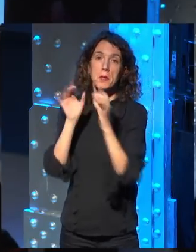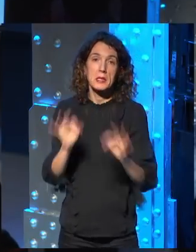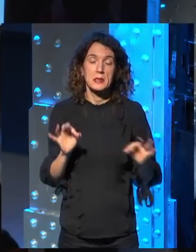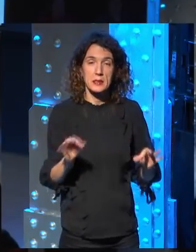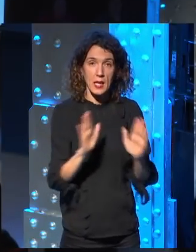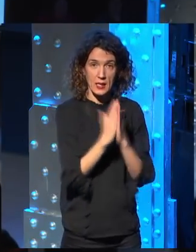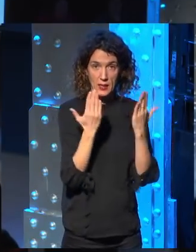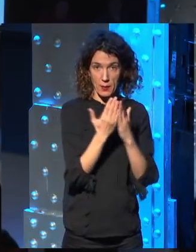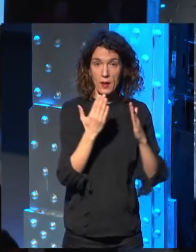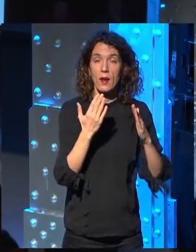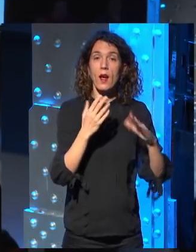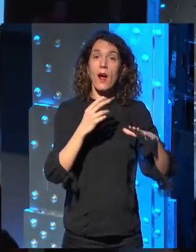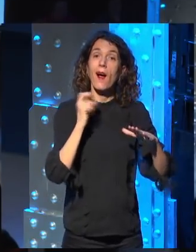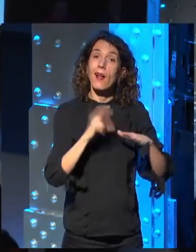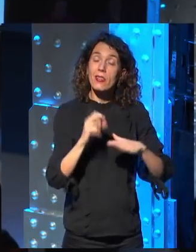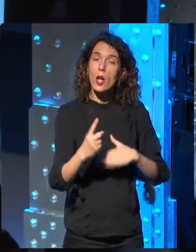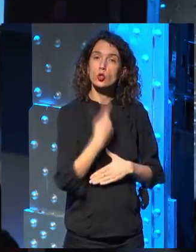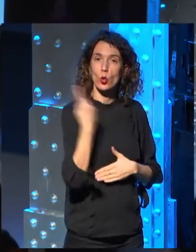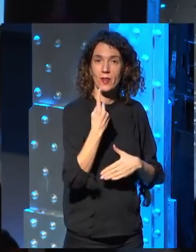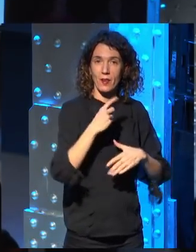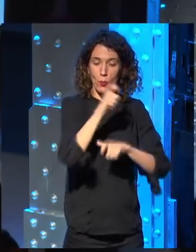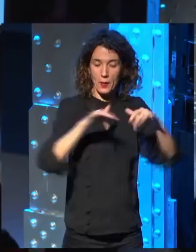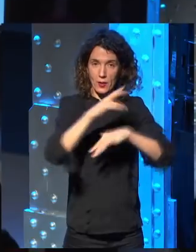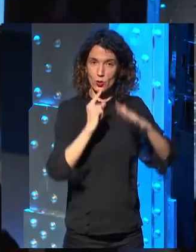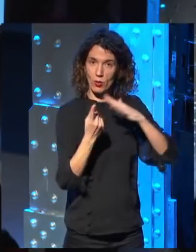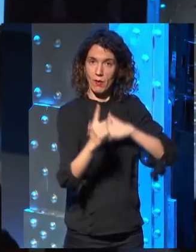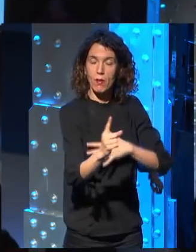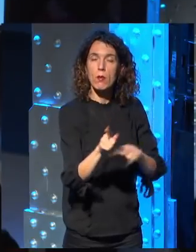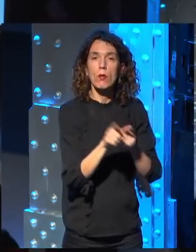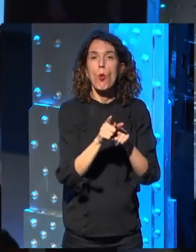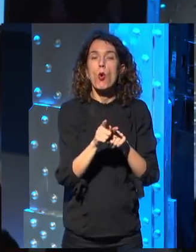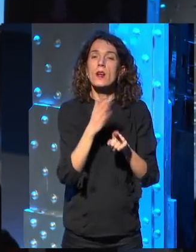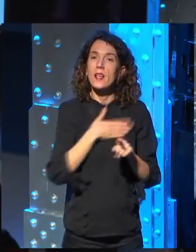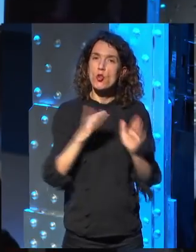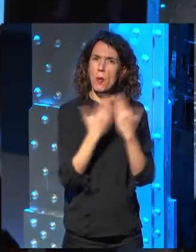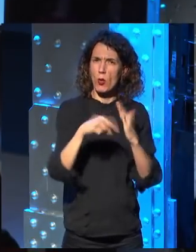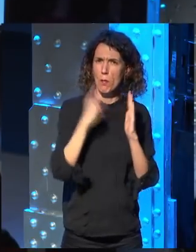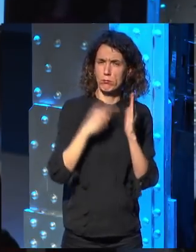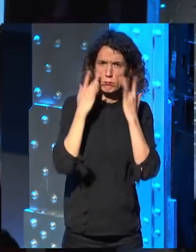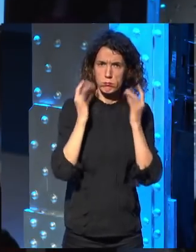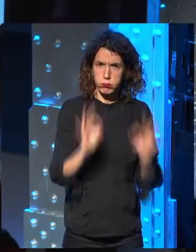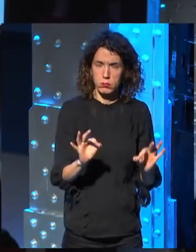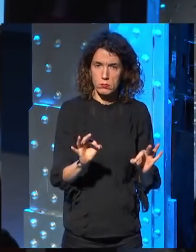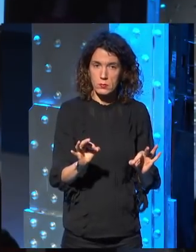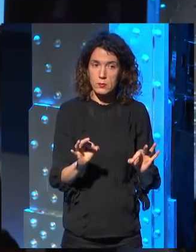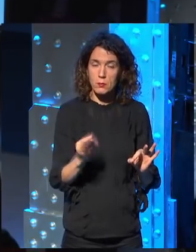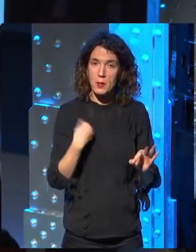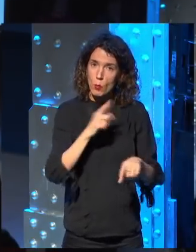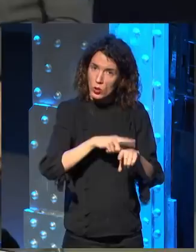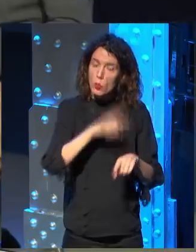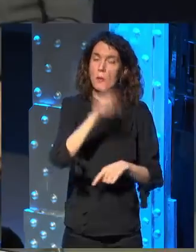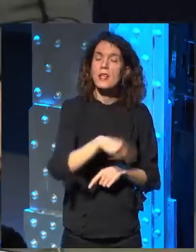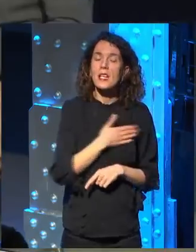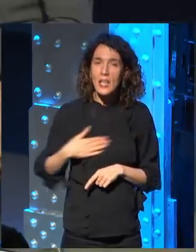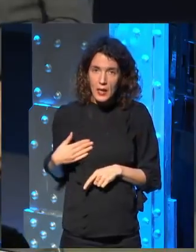El libro Un andar solitario entre la gente creo que pretende ser una novela total, porque realmente todo lo abarca, pero a la vez